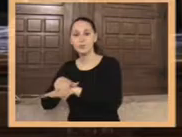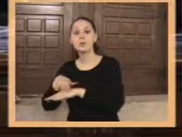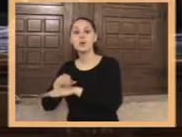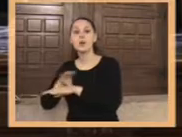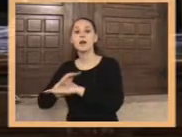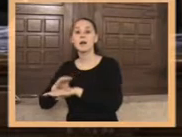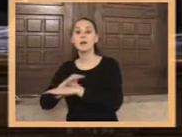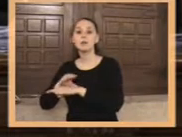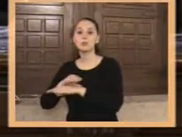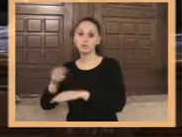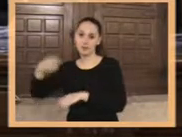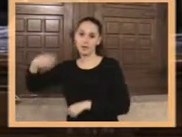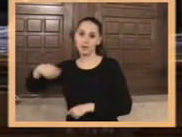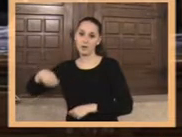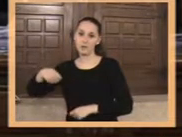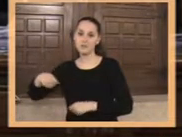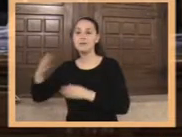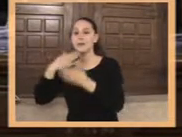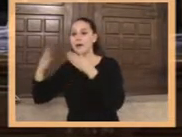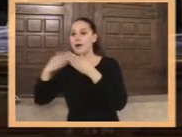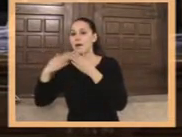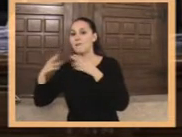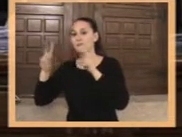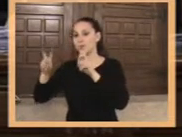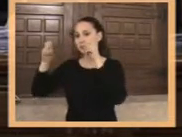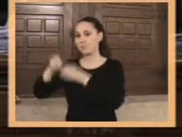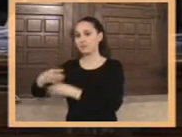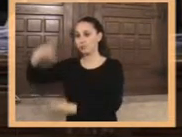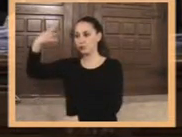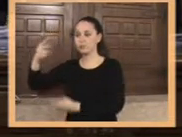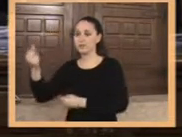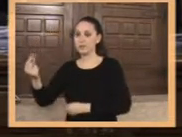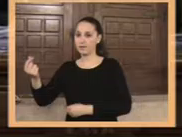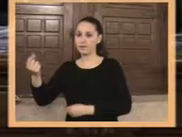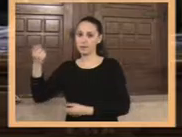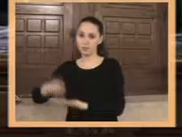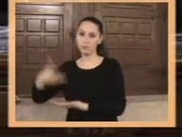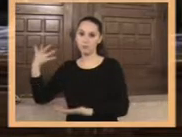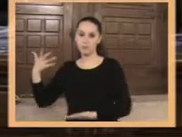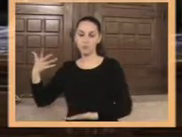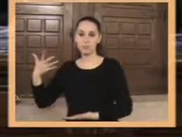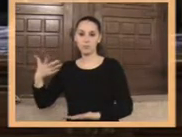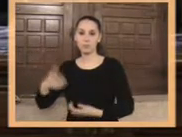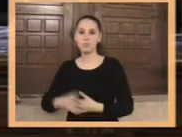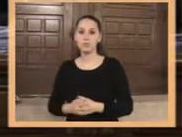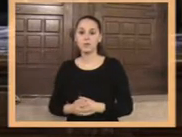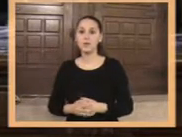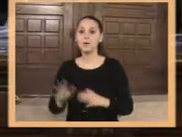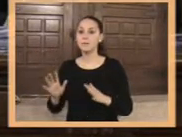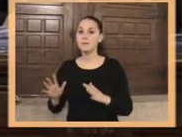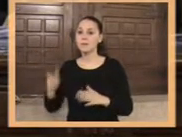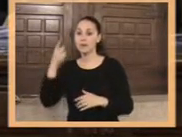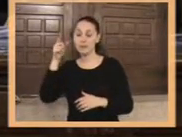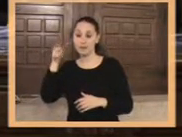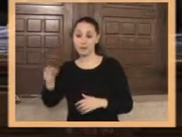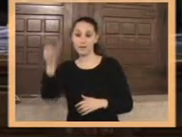he manifestado nuestro interés en continuar manteniendo esa inversión, que no solo es del ámbito de la educación, sino también del patrimonio y la cultura. Y él lo ha visto